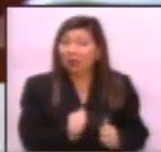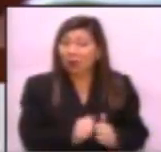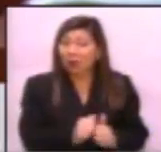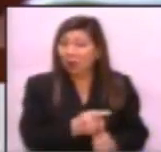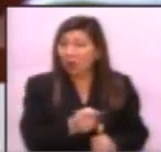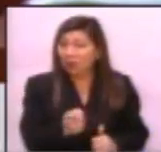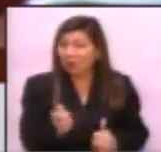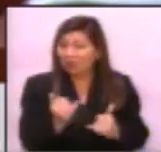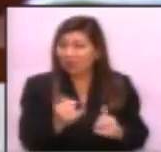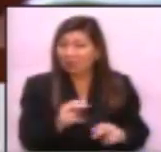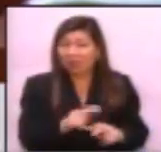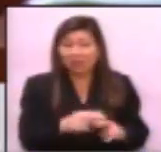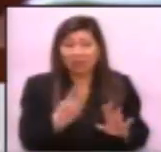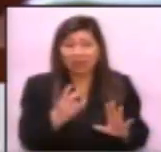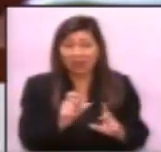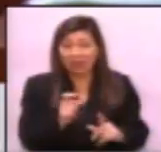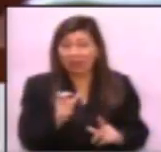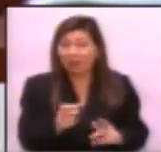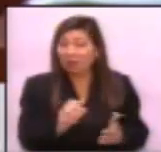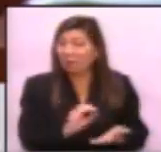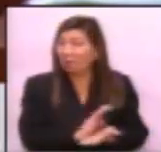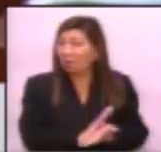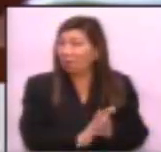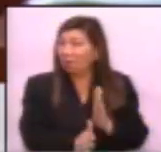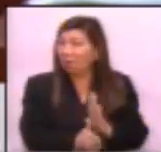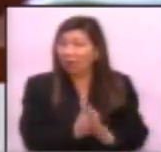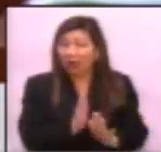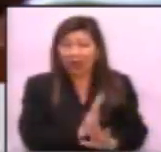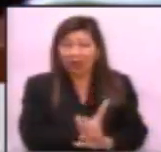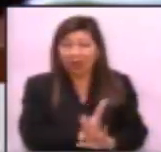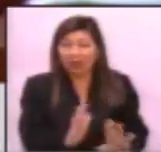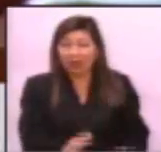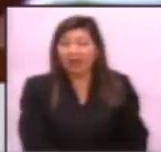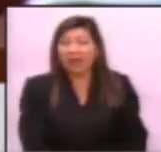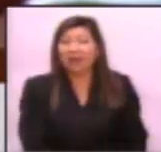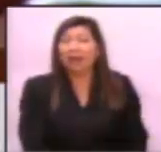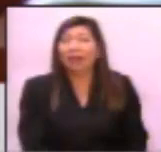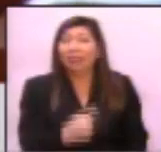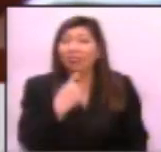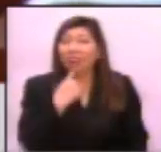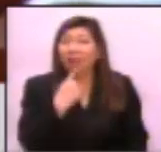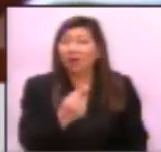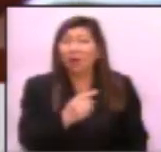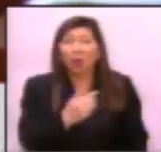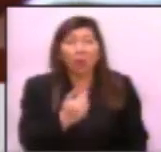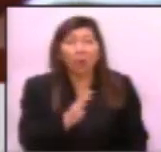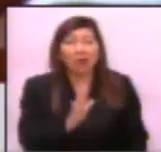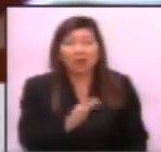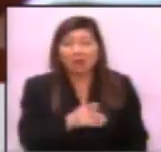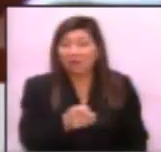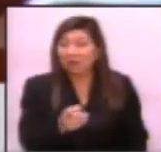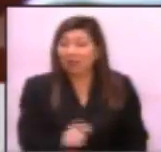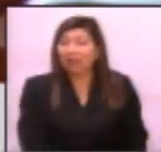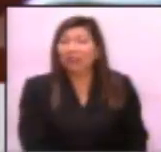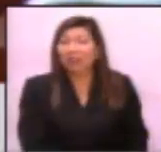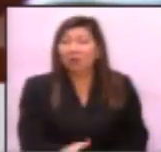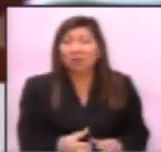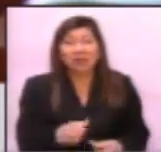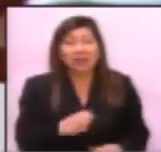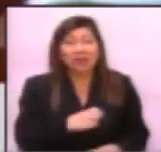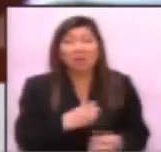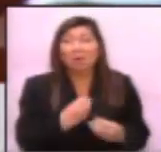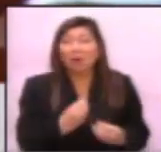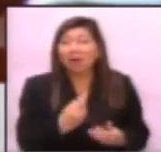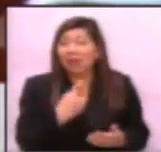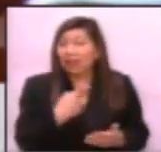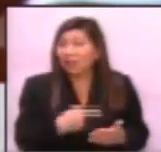ustedes tienen ahí 70 parlamentarios y no pasa nada. Así los denuncian, donde les denuncian, ustedes los salvan hasta en la Comisión de Ética,